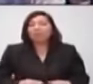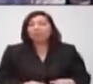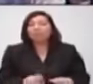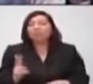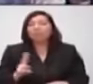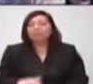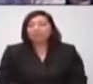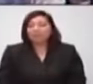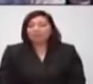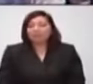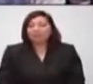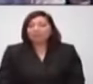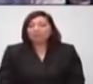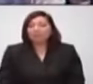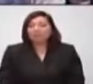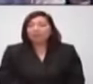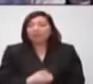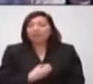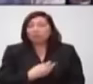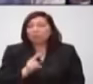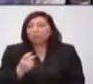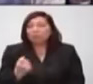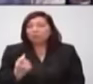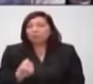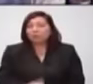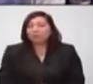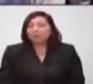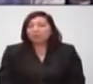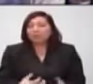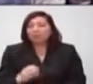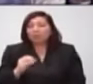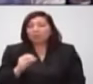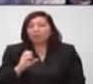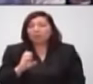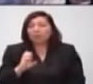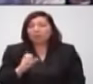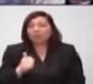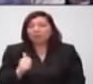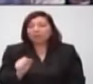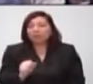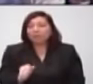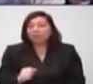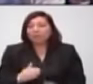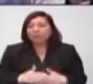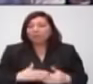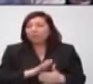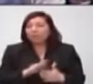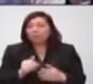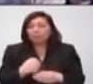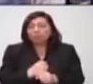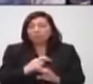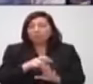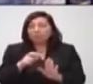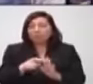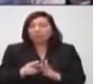qué dice esa acta que hemos encontrado en mayo del 2011? Que la empresa OAS sería el constructor de todas las obras del